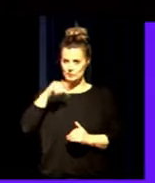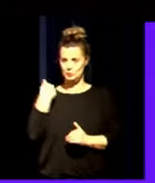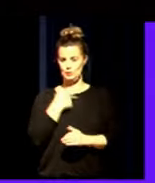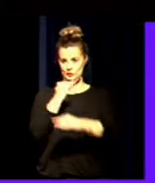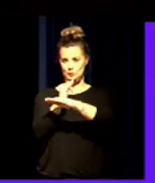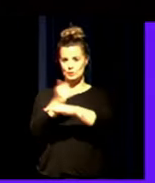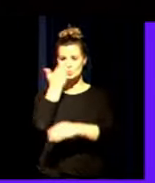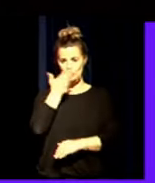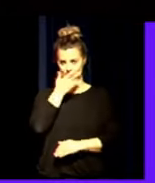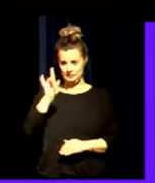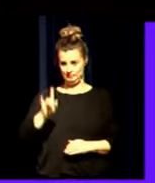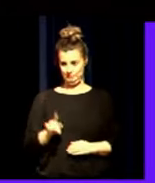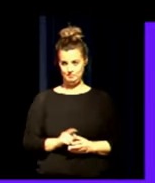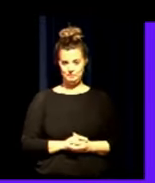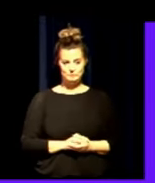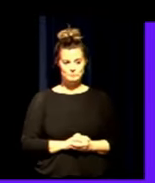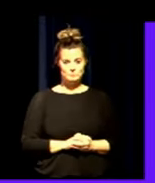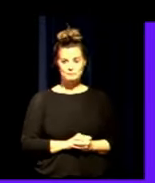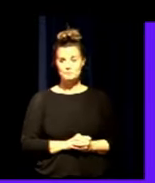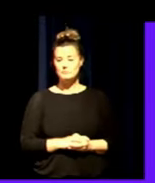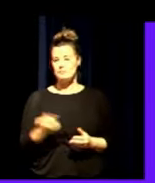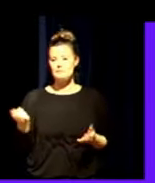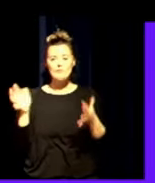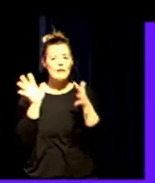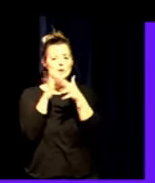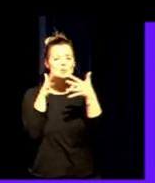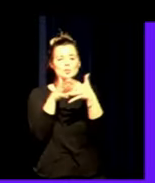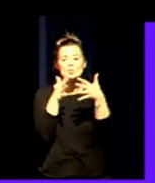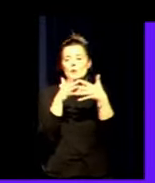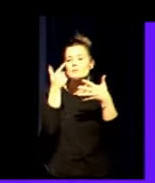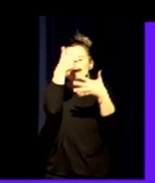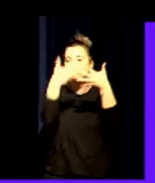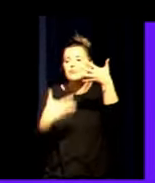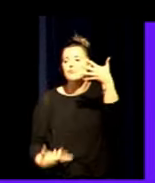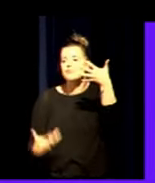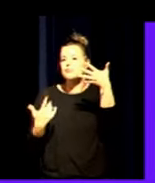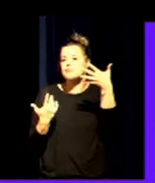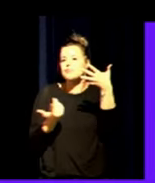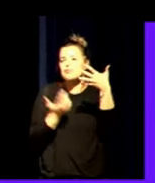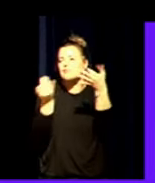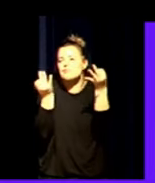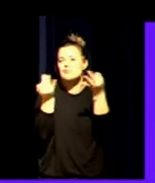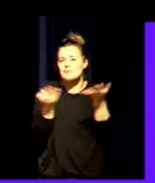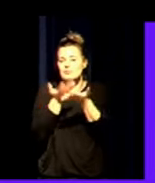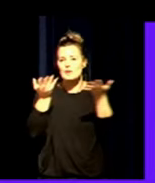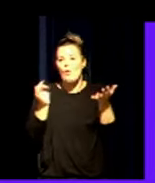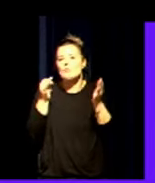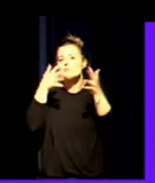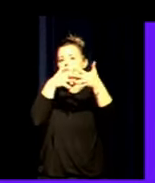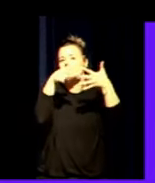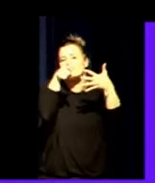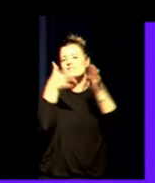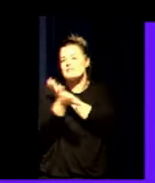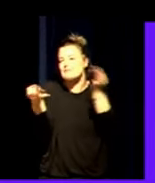institutos. Bien, ¿qué estructuras, de qué estructuras nos tenemos que servir para hacer que el